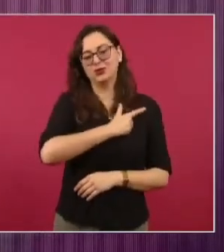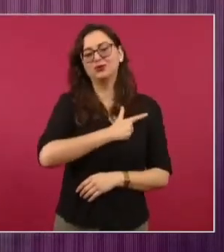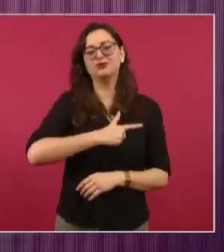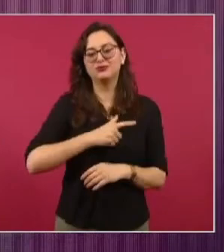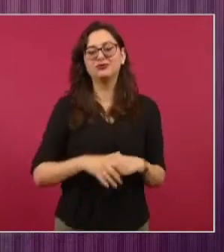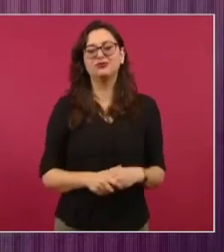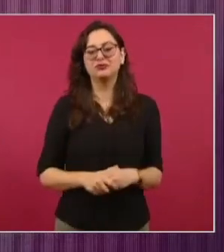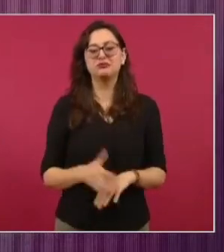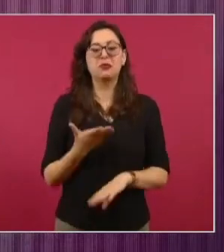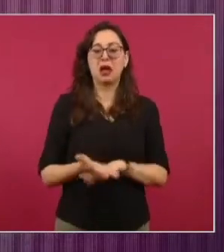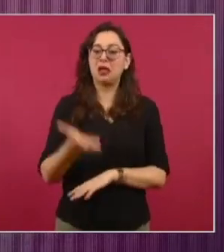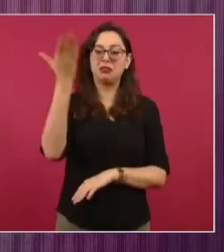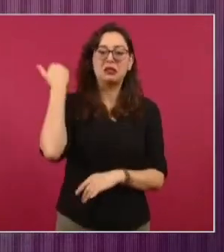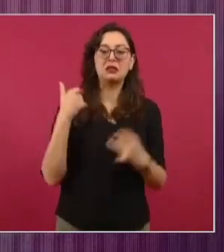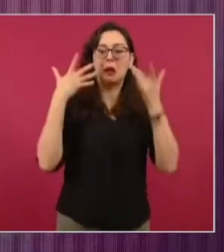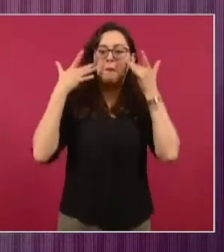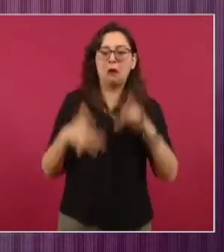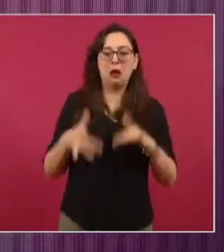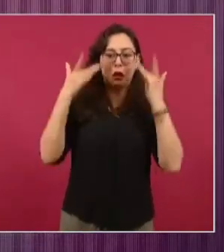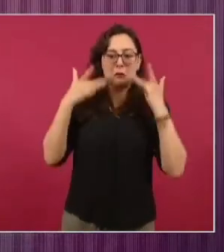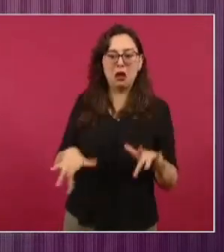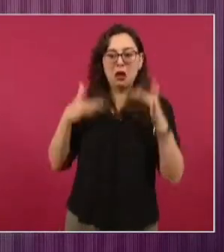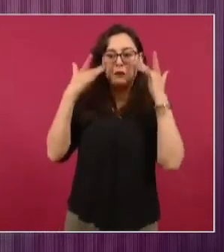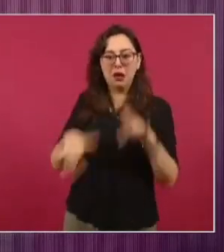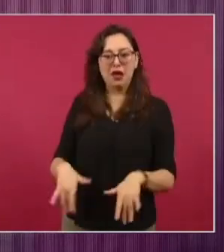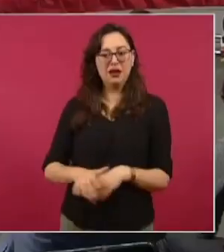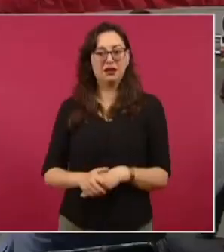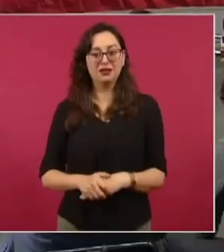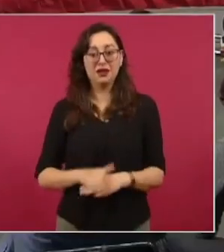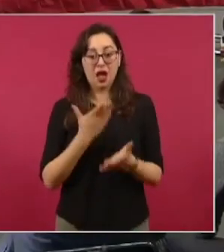de nivel medio superior tienen su beca